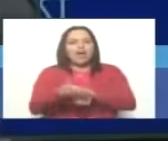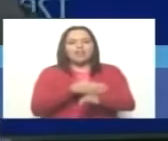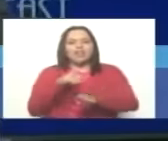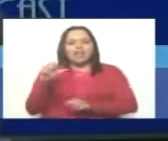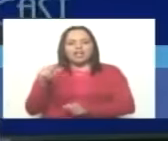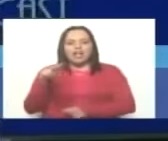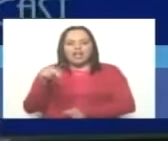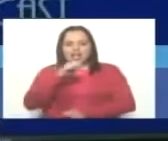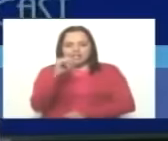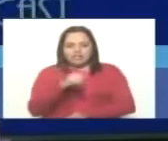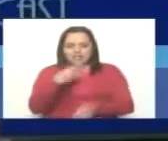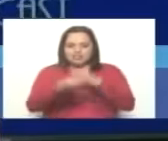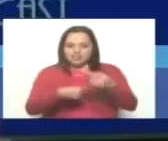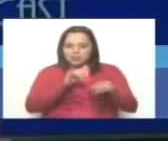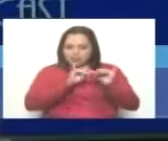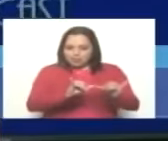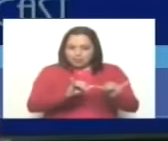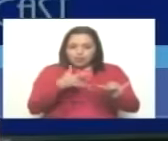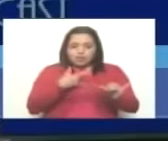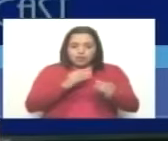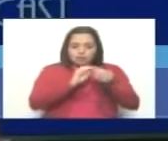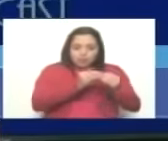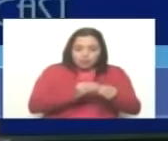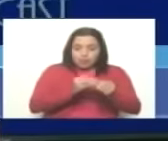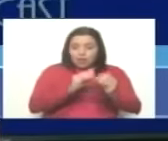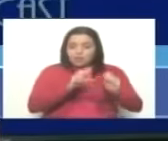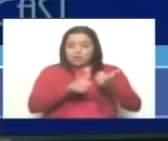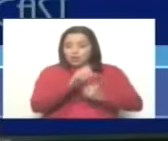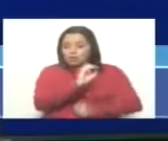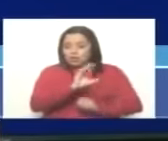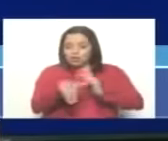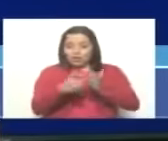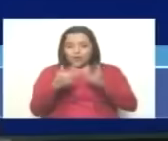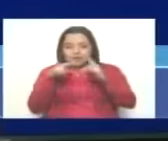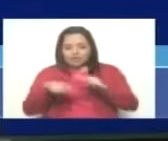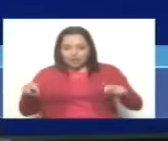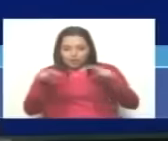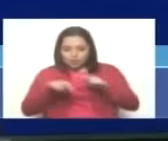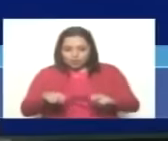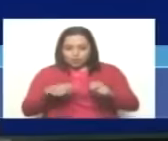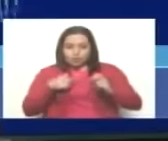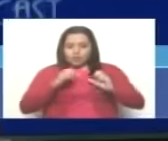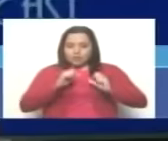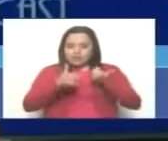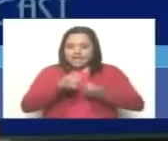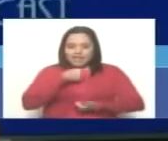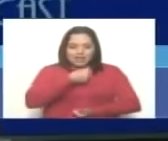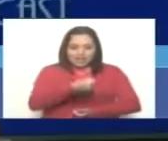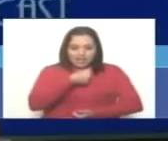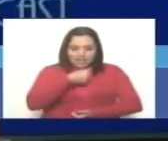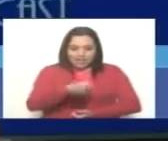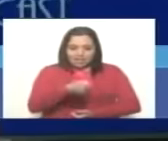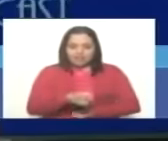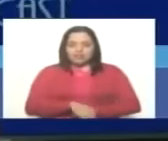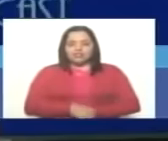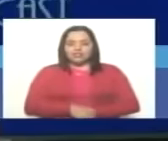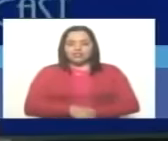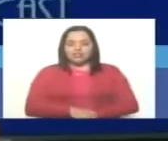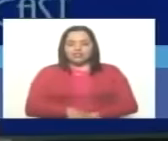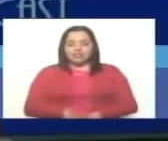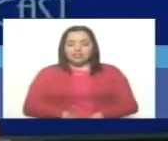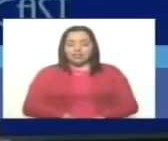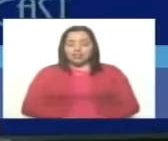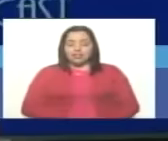O sea, pues mira, yo voy aquí a reconstruir de cero todo lo que pasó. Voy a comenzar las entrevistas desde